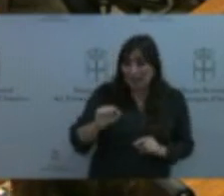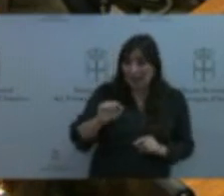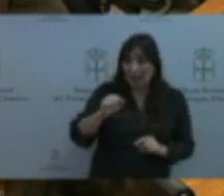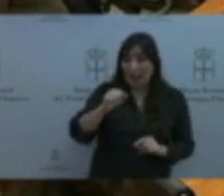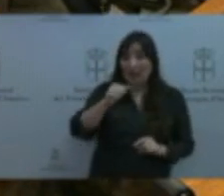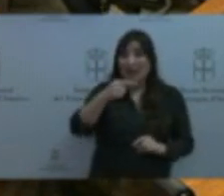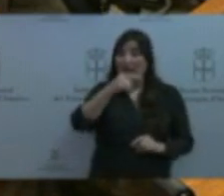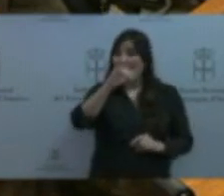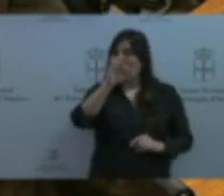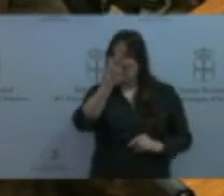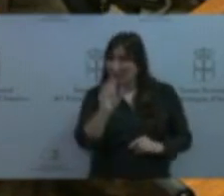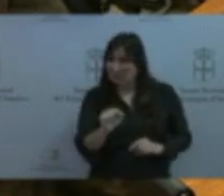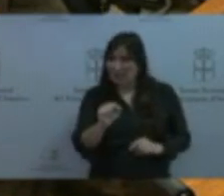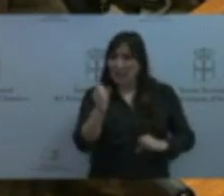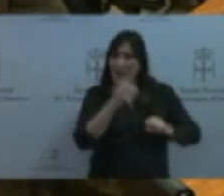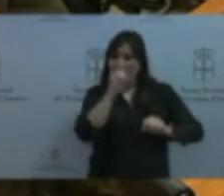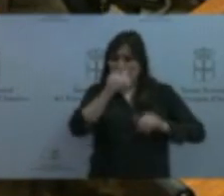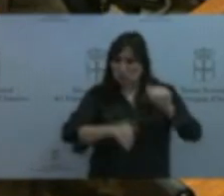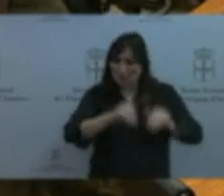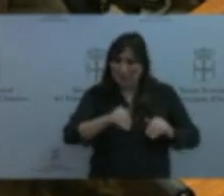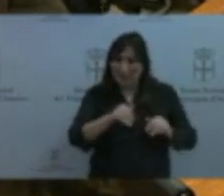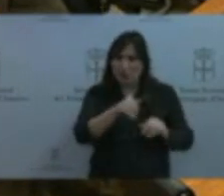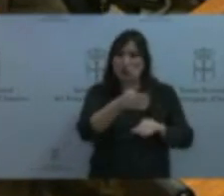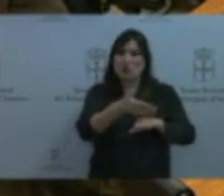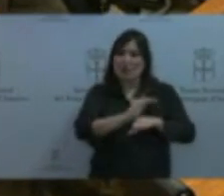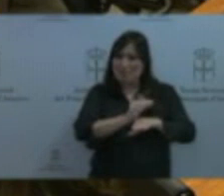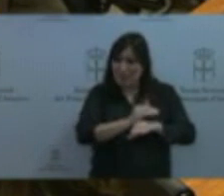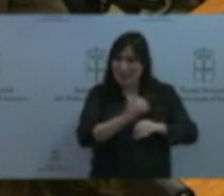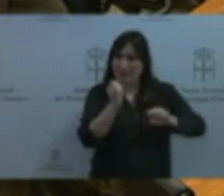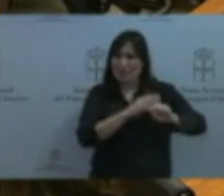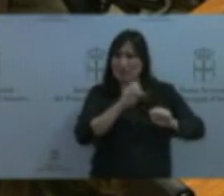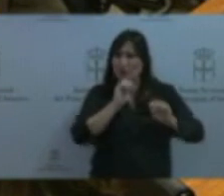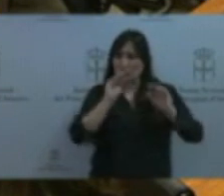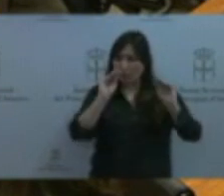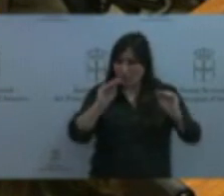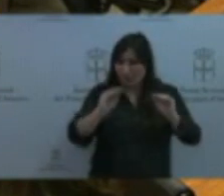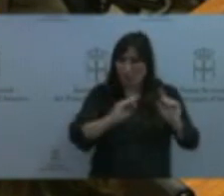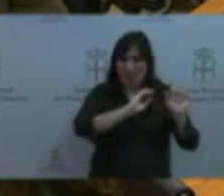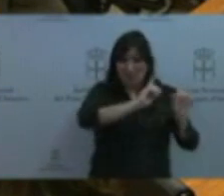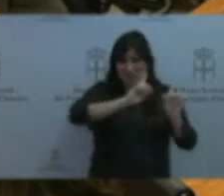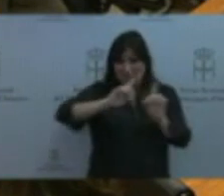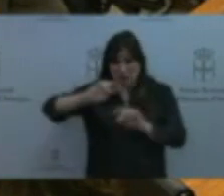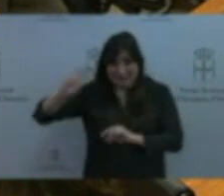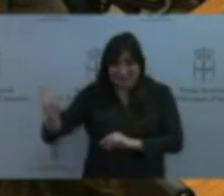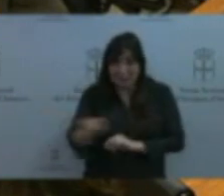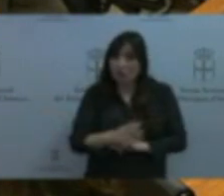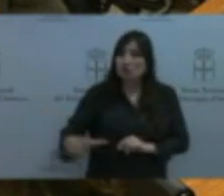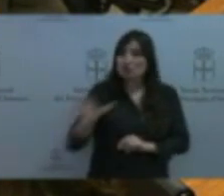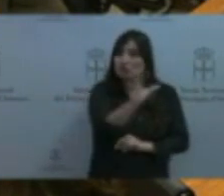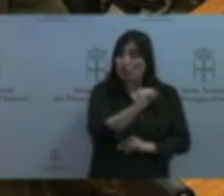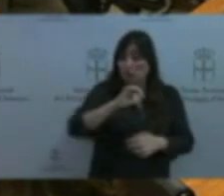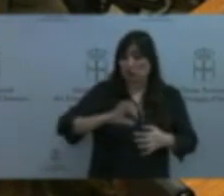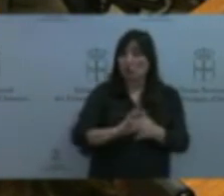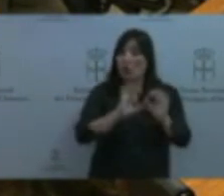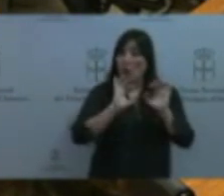mineros, Niemeyer, fondos de formación, casos todos ellos que se dieron con gobiernos de su partido. En